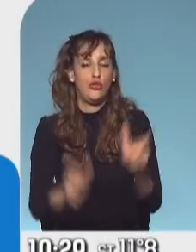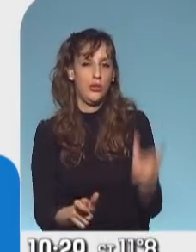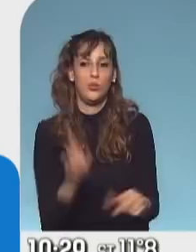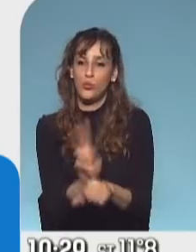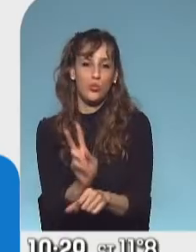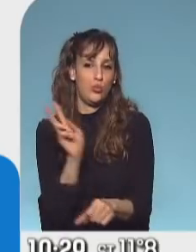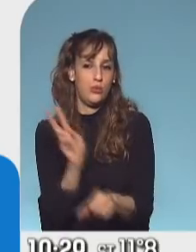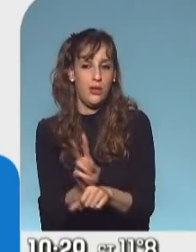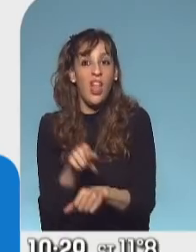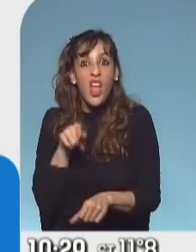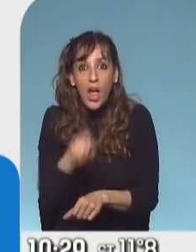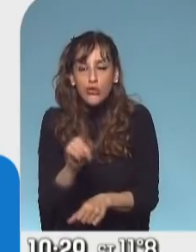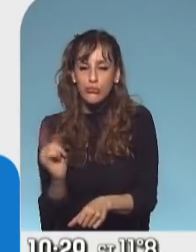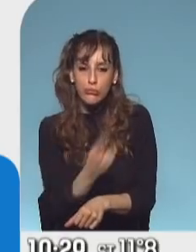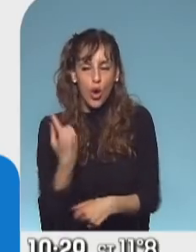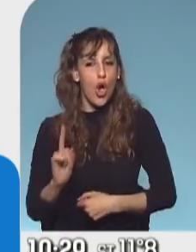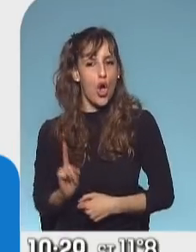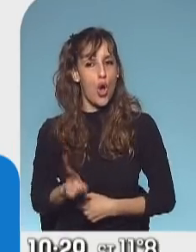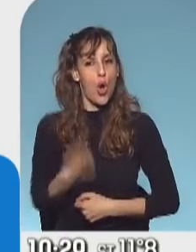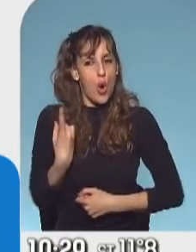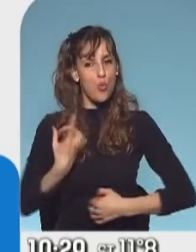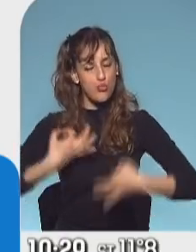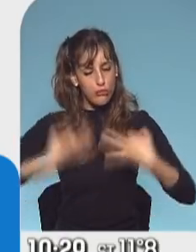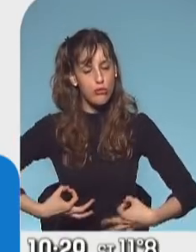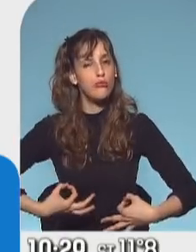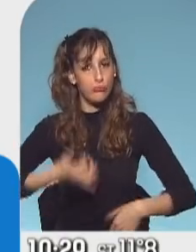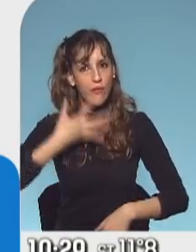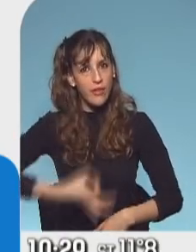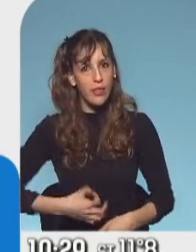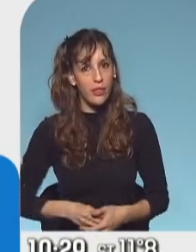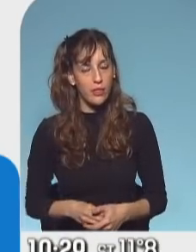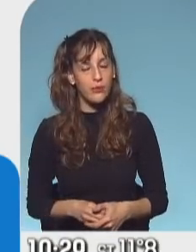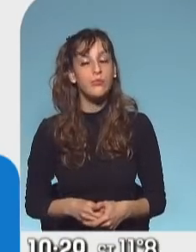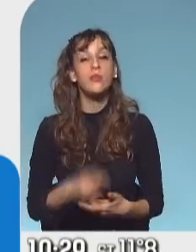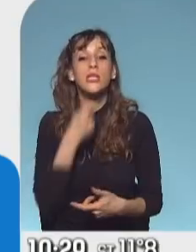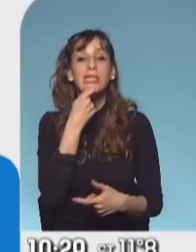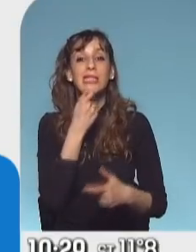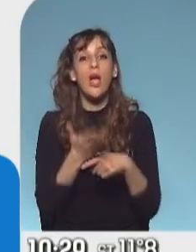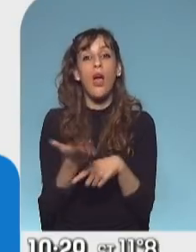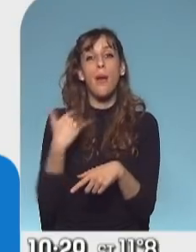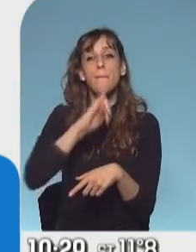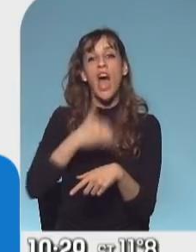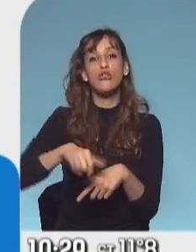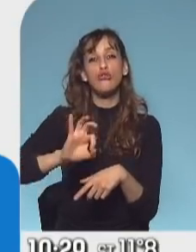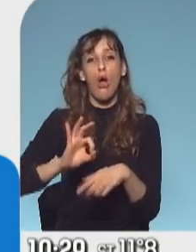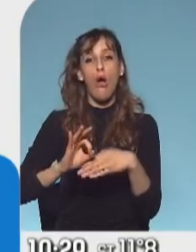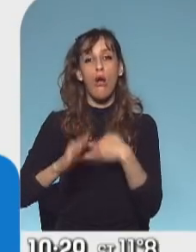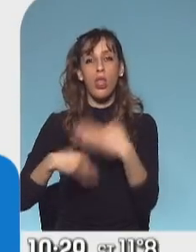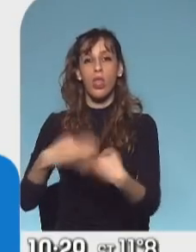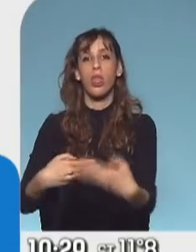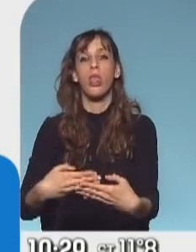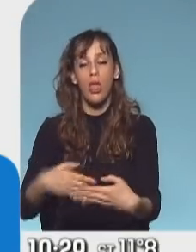eso tenemos que estar todos muy orgullosos y muy convencidos. Porque sin esa cuarentena temprana hoy estaríamos contando